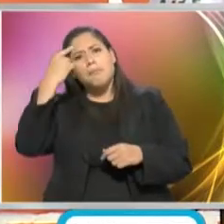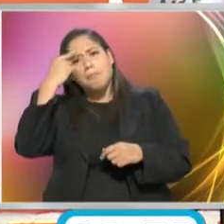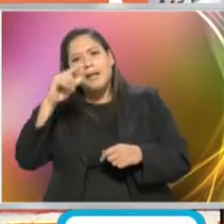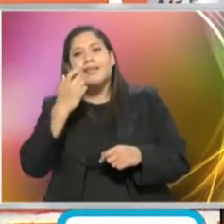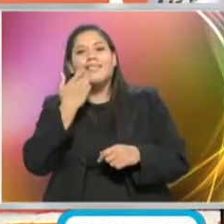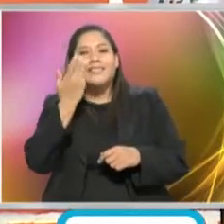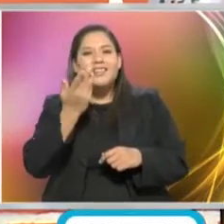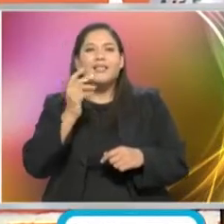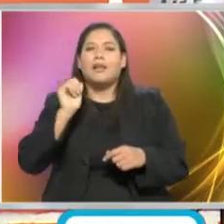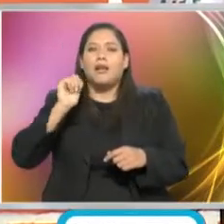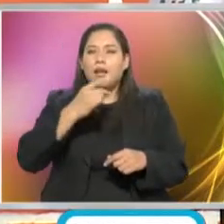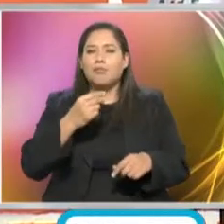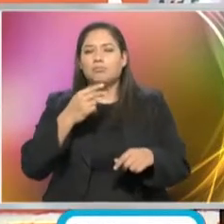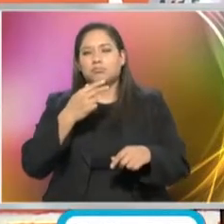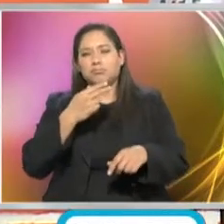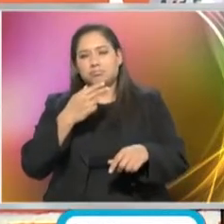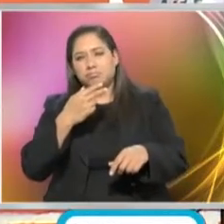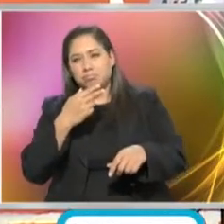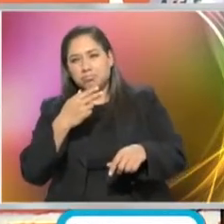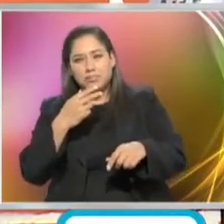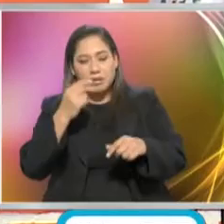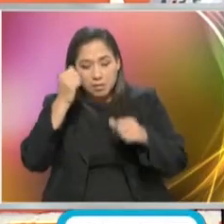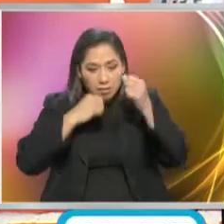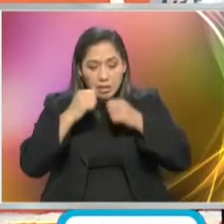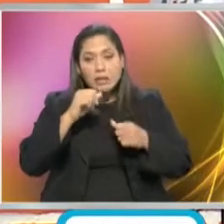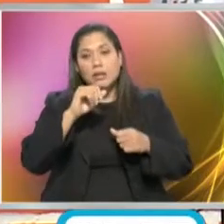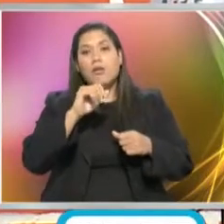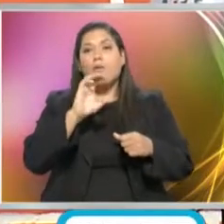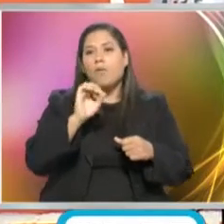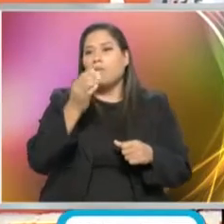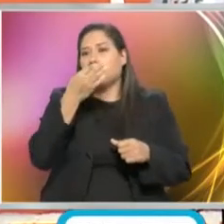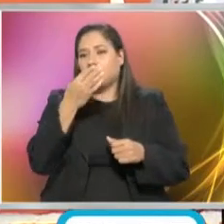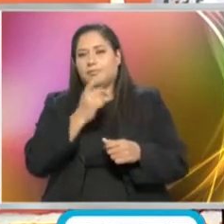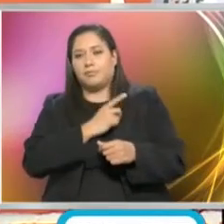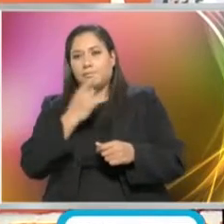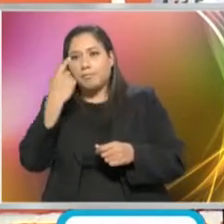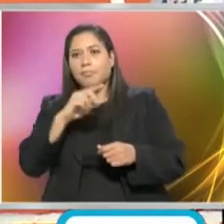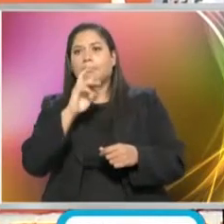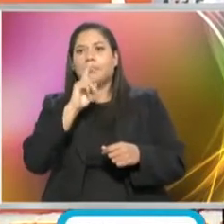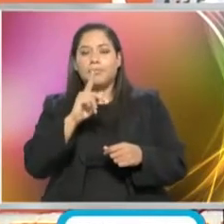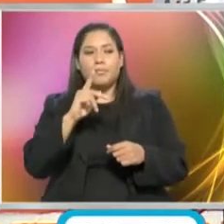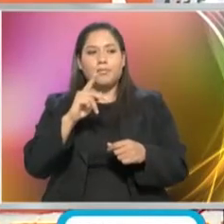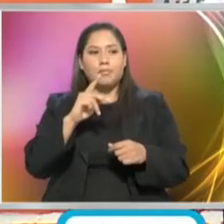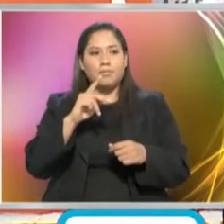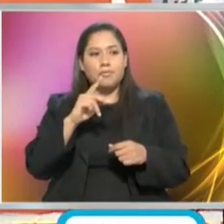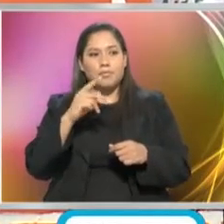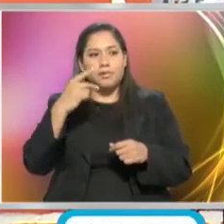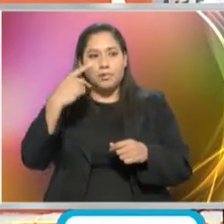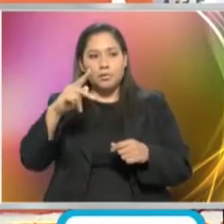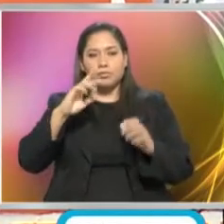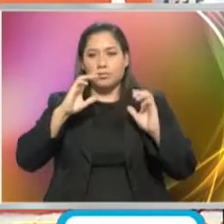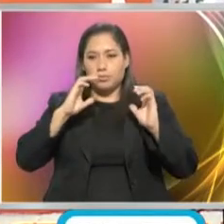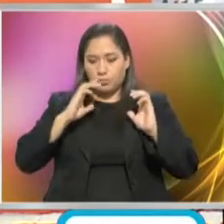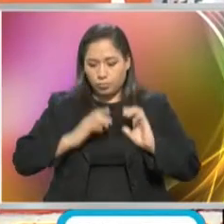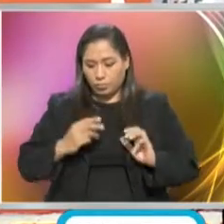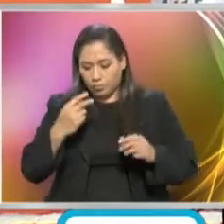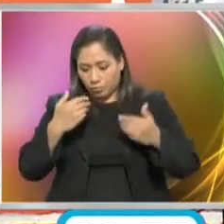querer realizarse algún procedimiento, ya sea quirúrgico o no quirúrgico, ¿Ya? para mejorar su aspecto físico, su